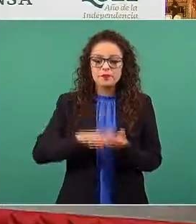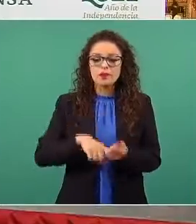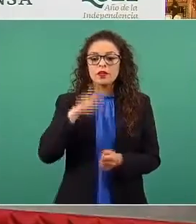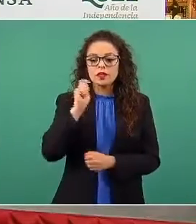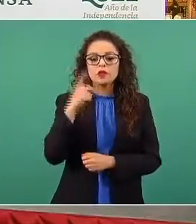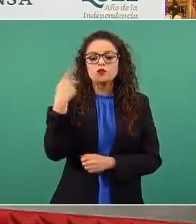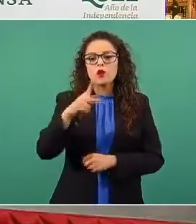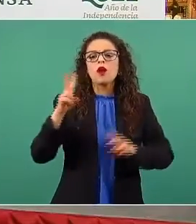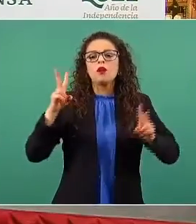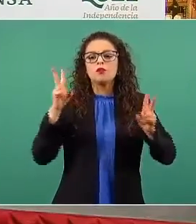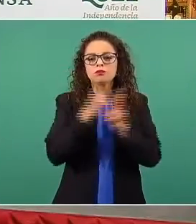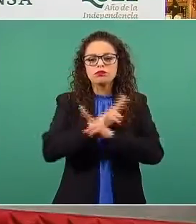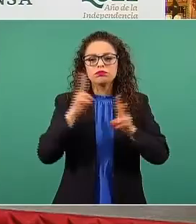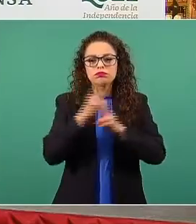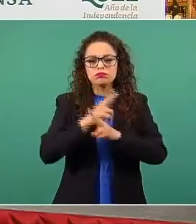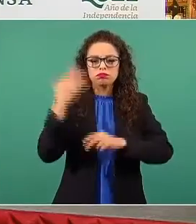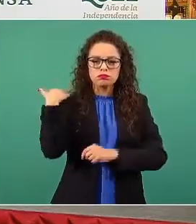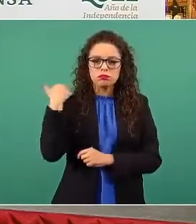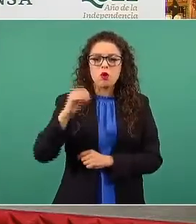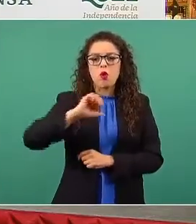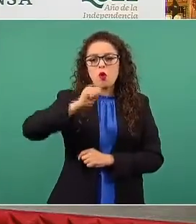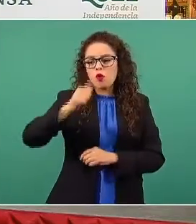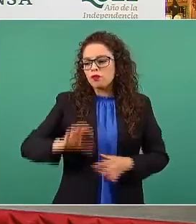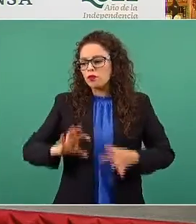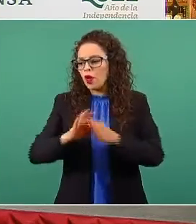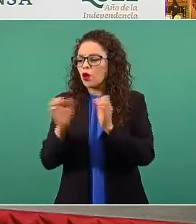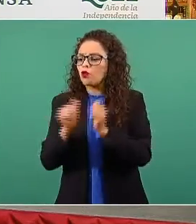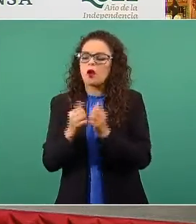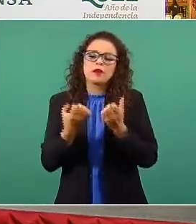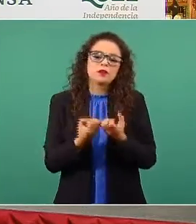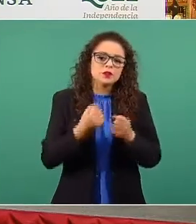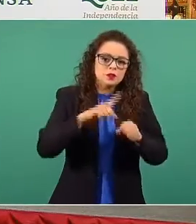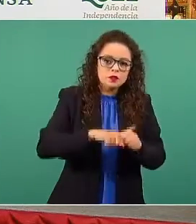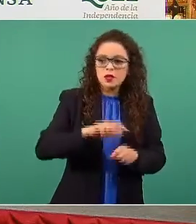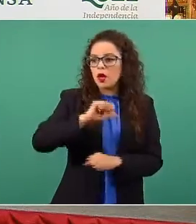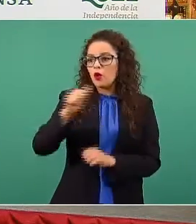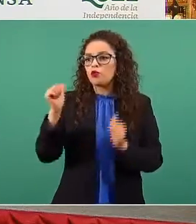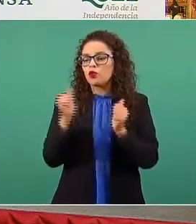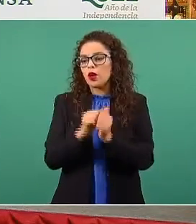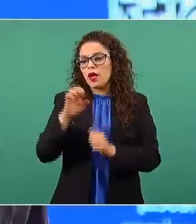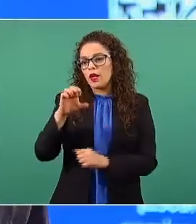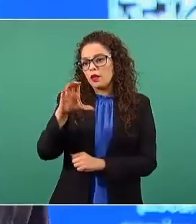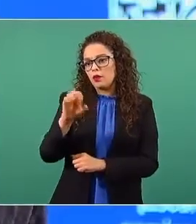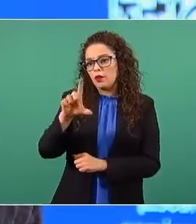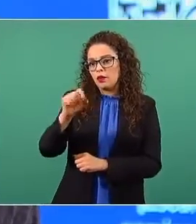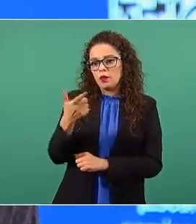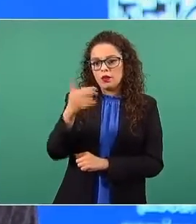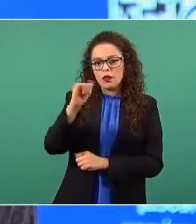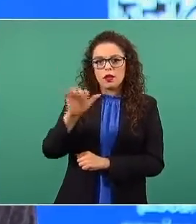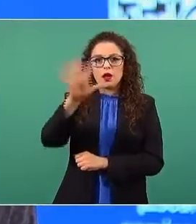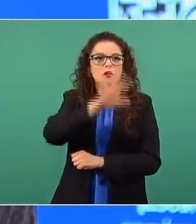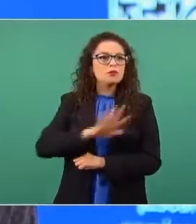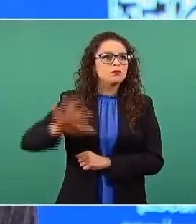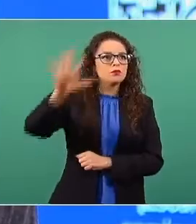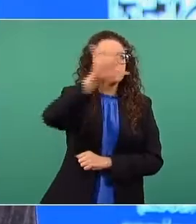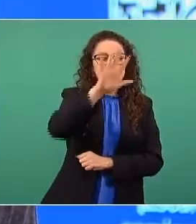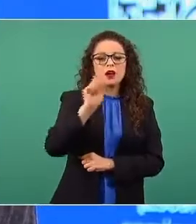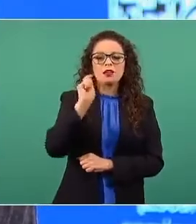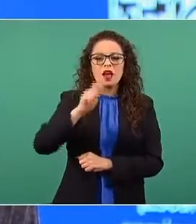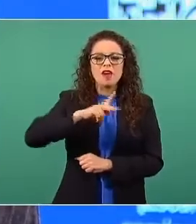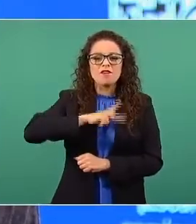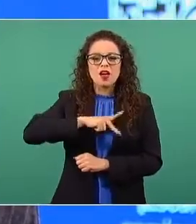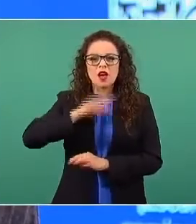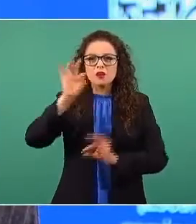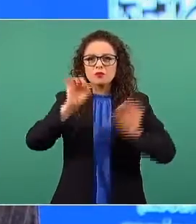respiratorio, otras tienen que ver con el comportamiento social, otras tienen que ver con la ecología de los virus en el ambiente.